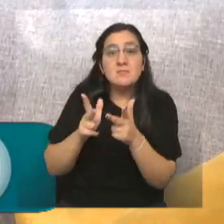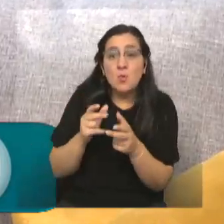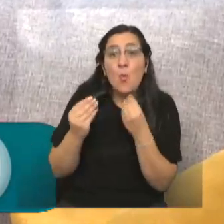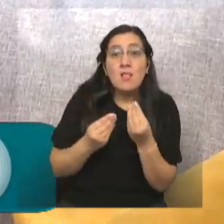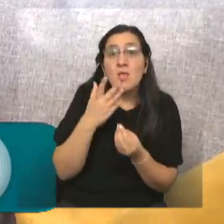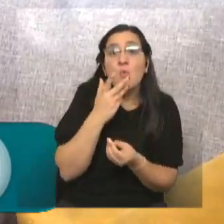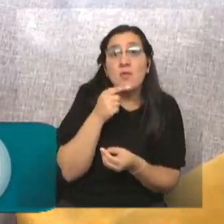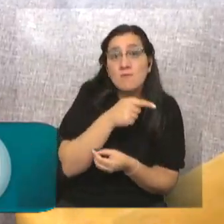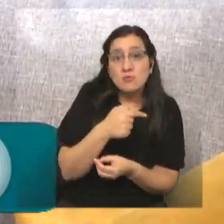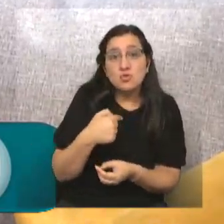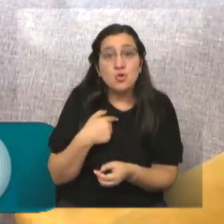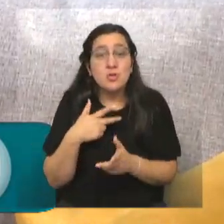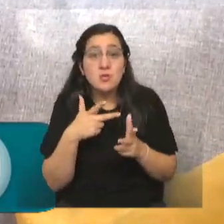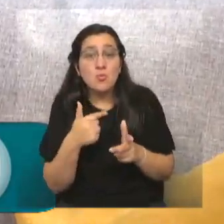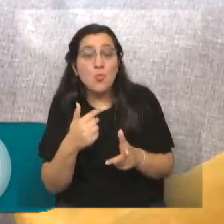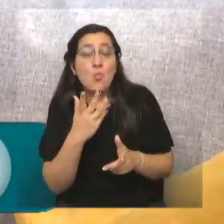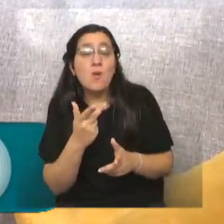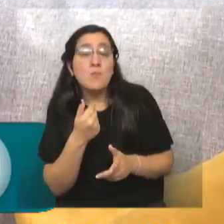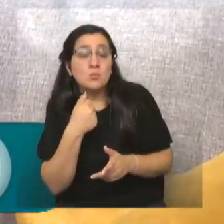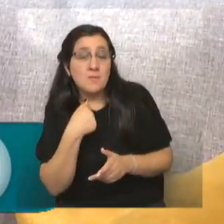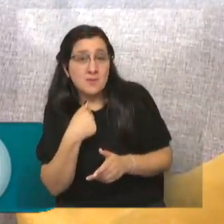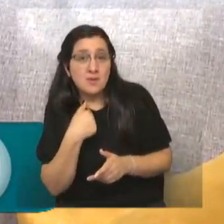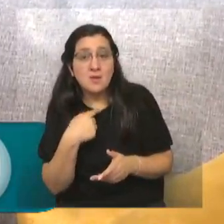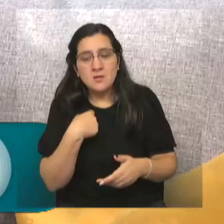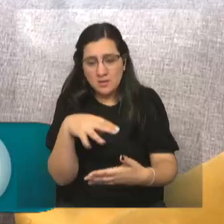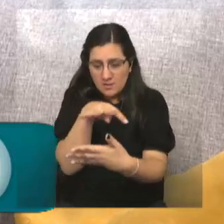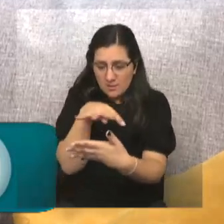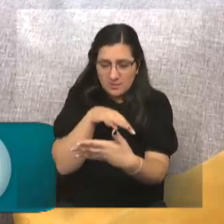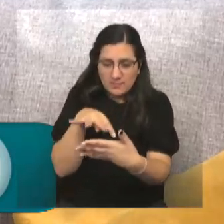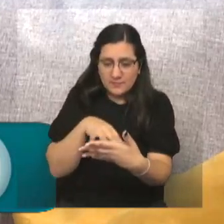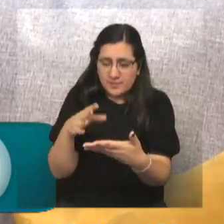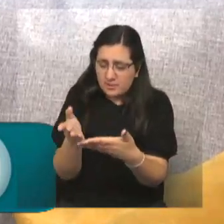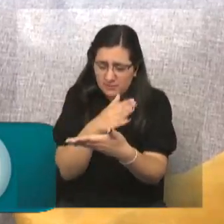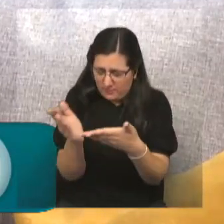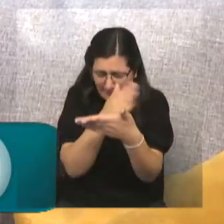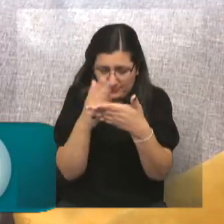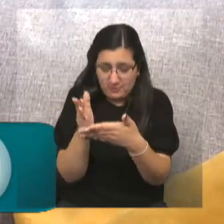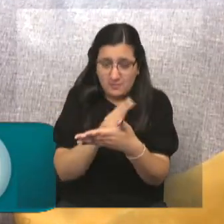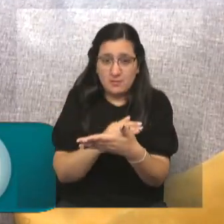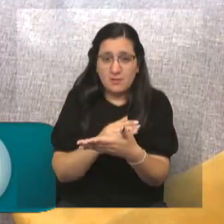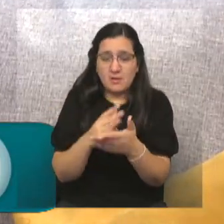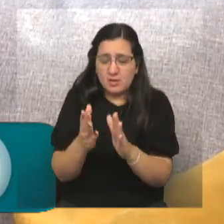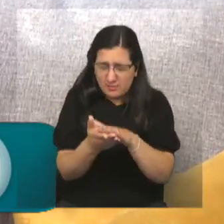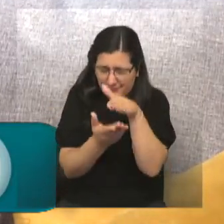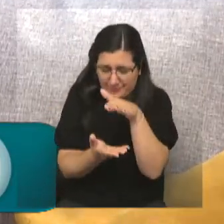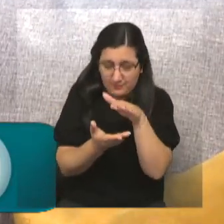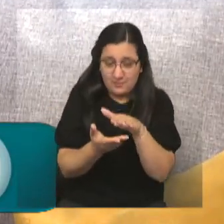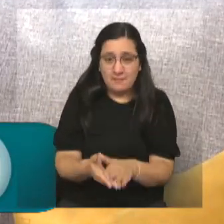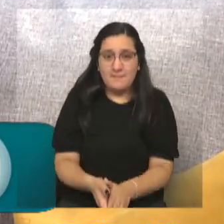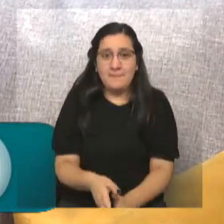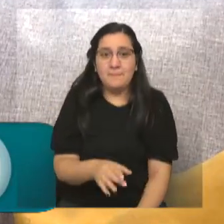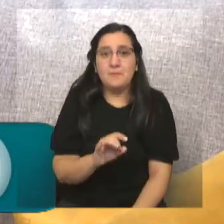mí, y vamos a empezar por ahí. Leí todos los sainetes, claro, eran obras muy grandes, muy populares, y con